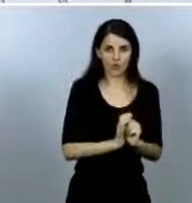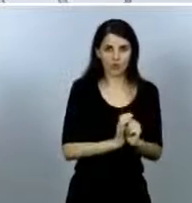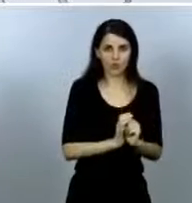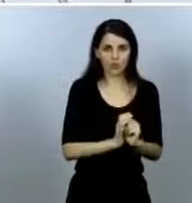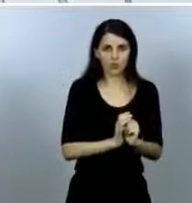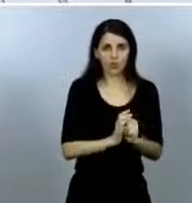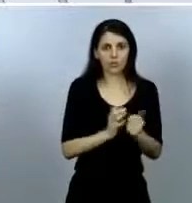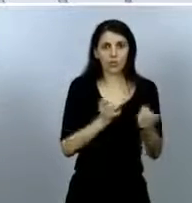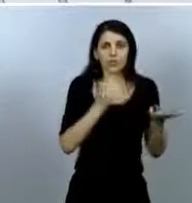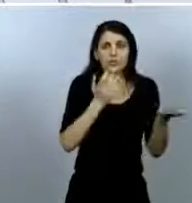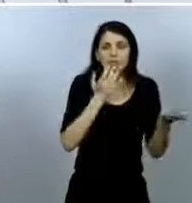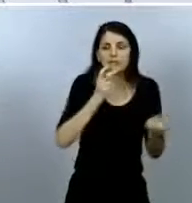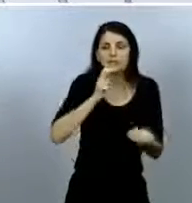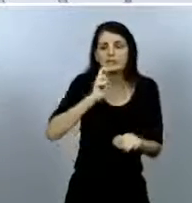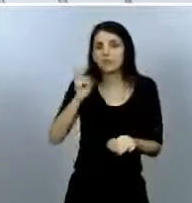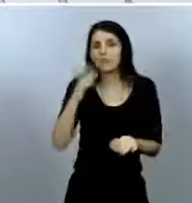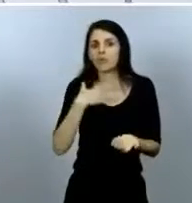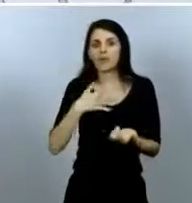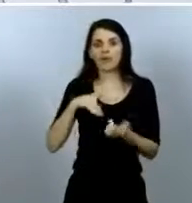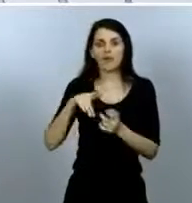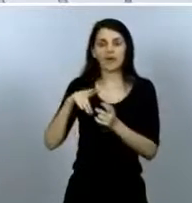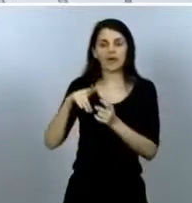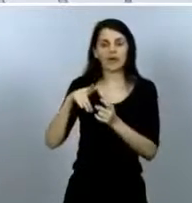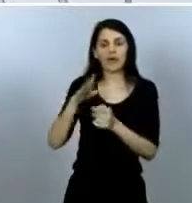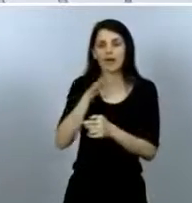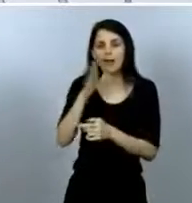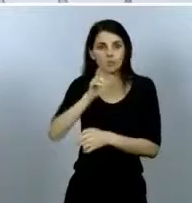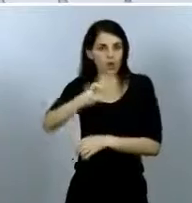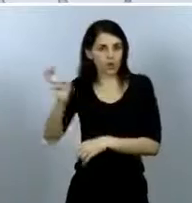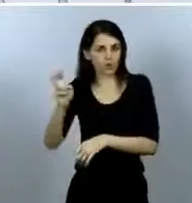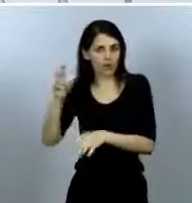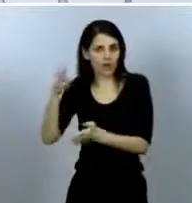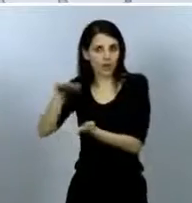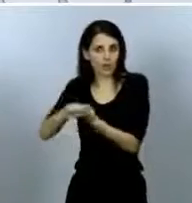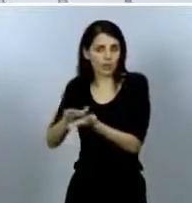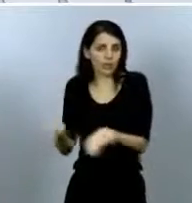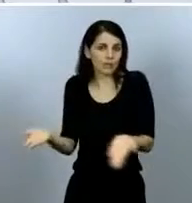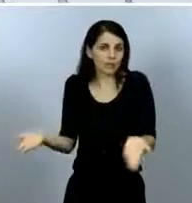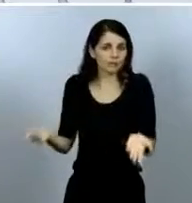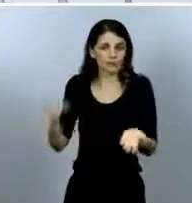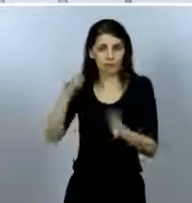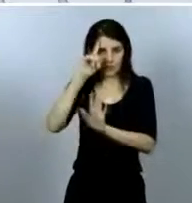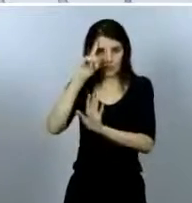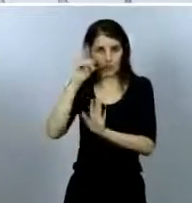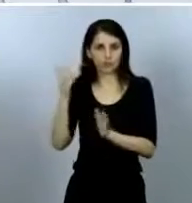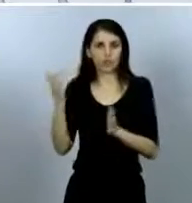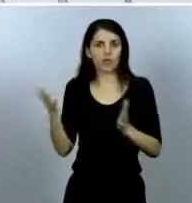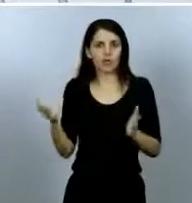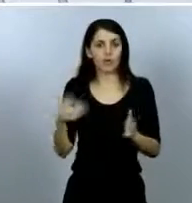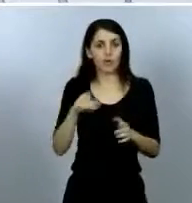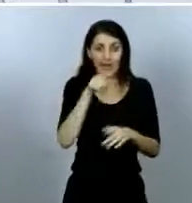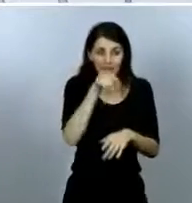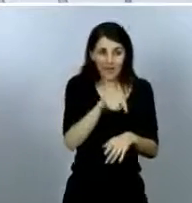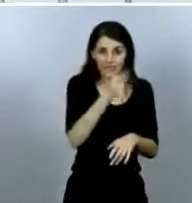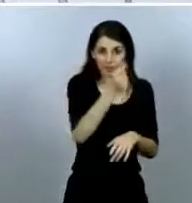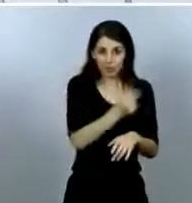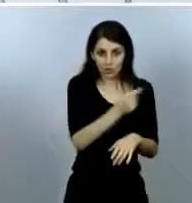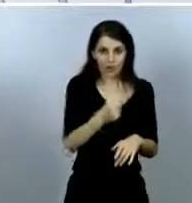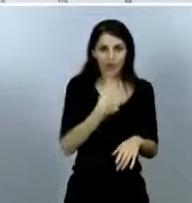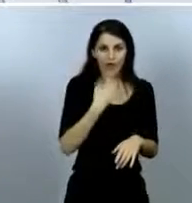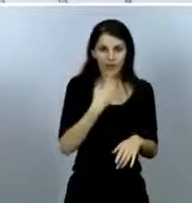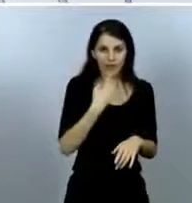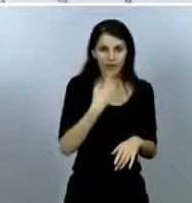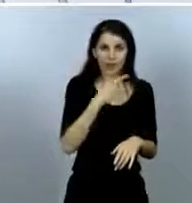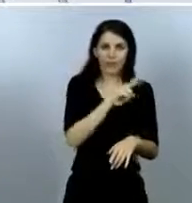muerte es otra cuestión de los de nuestras personas han fallecido con una infección eso lo sabemos han podido fallecer porque tenían